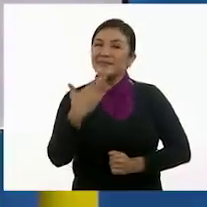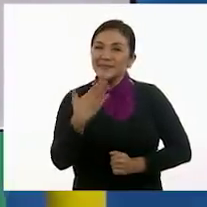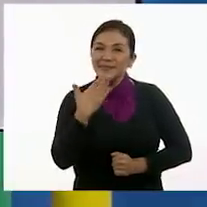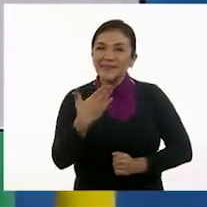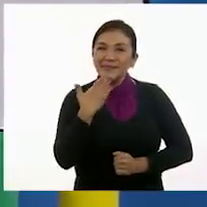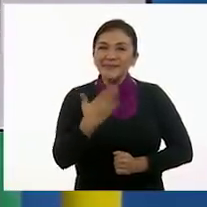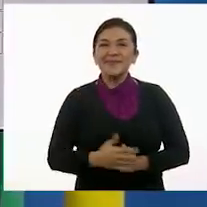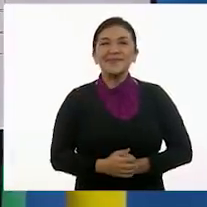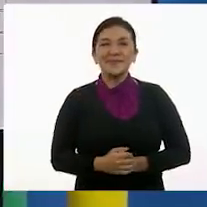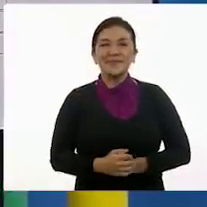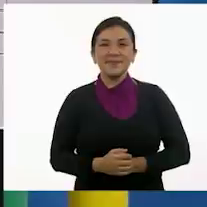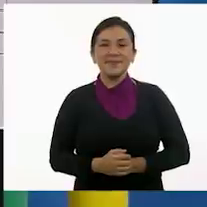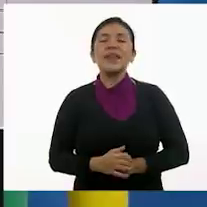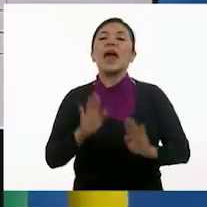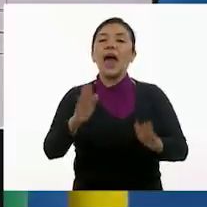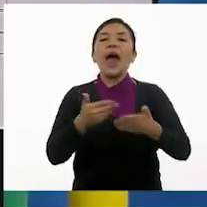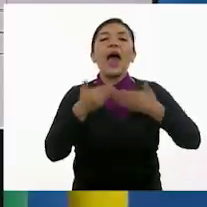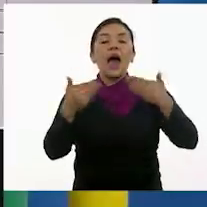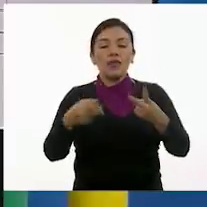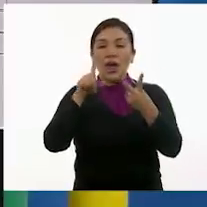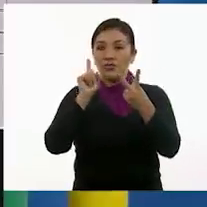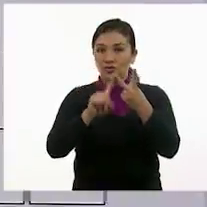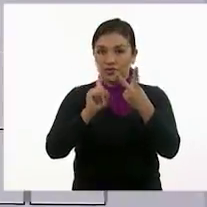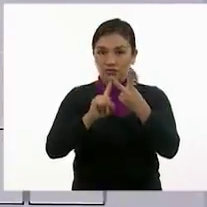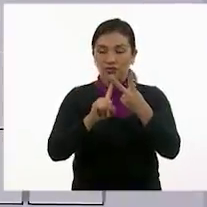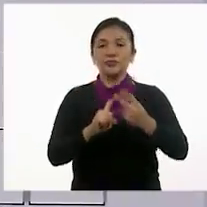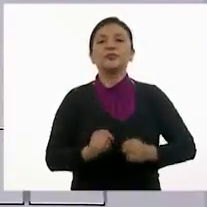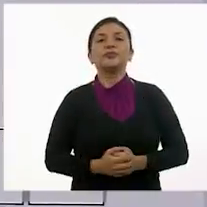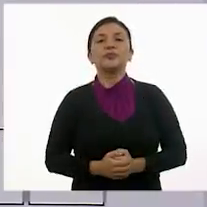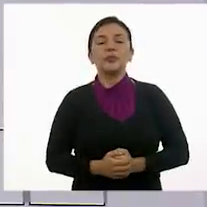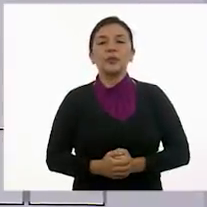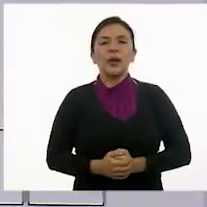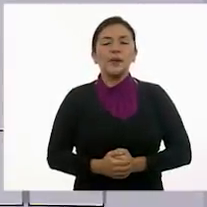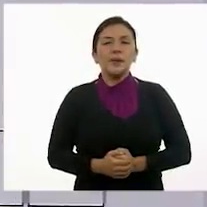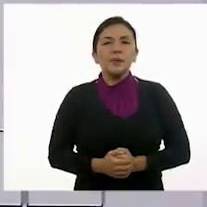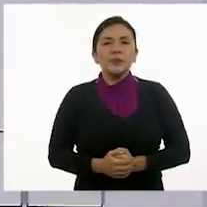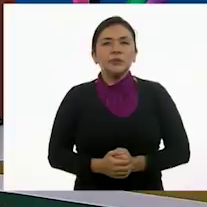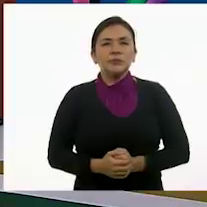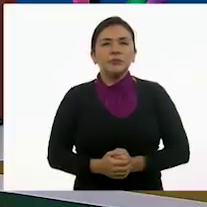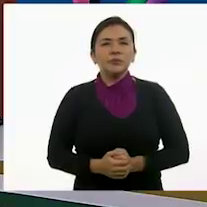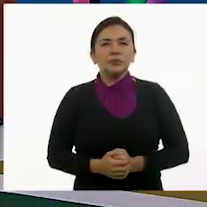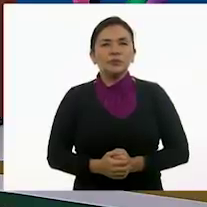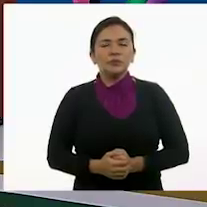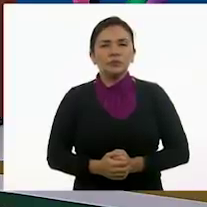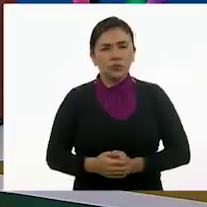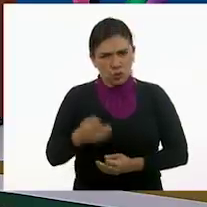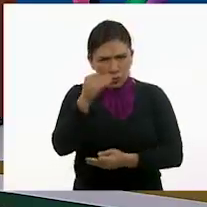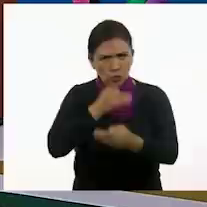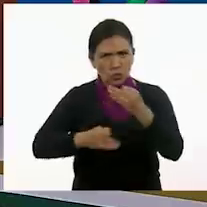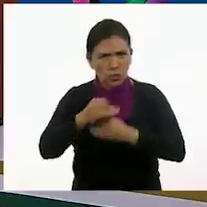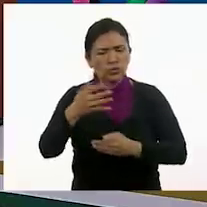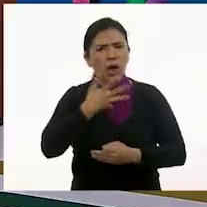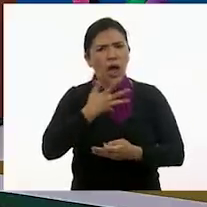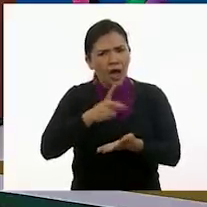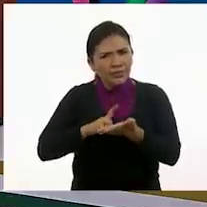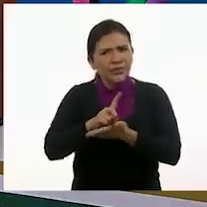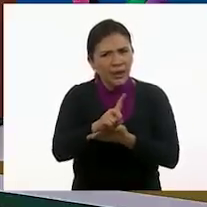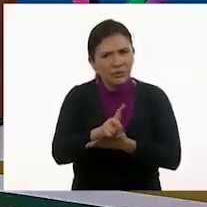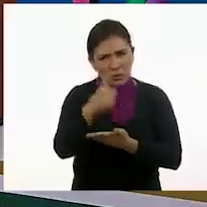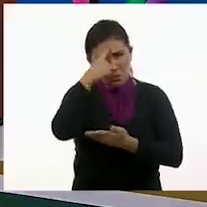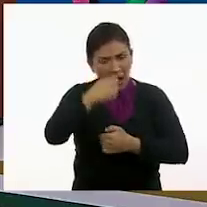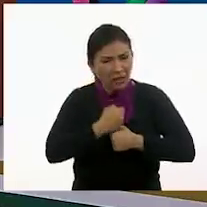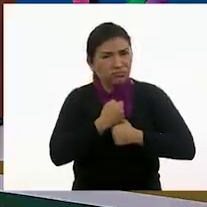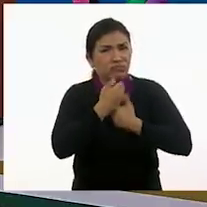Perfecto. Ahora vamos con la número 2. Muy que bien. Dice, tenemos el derecho de no dar a